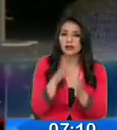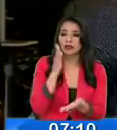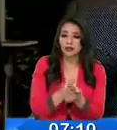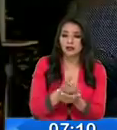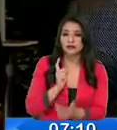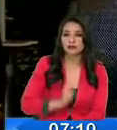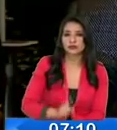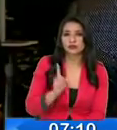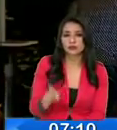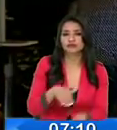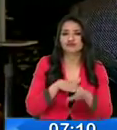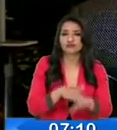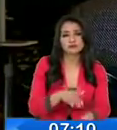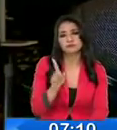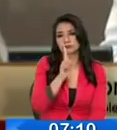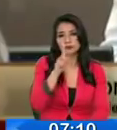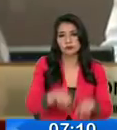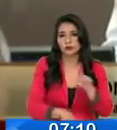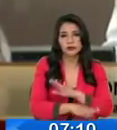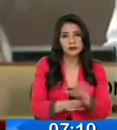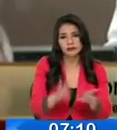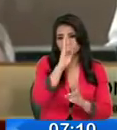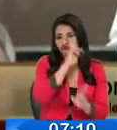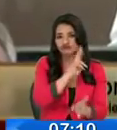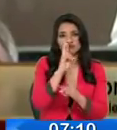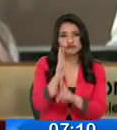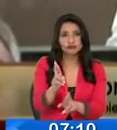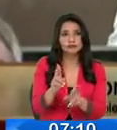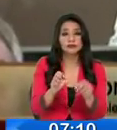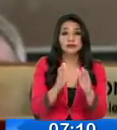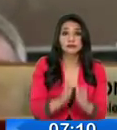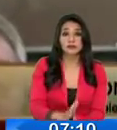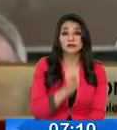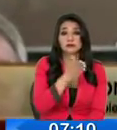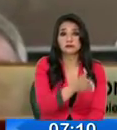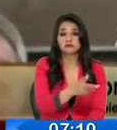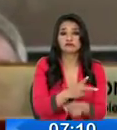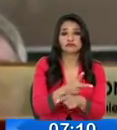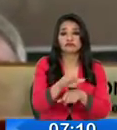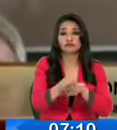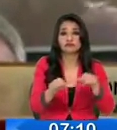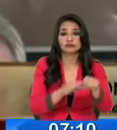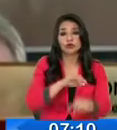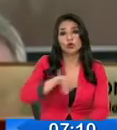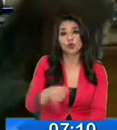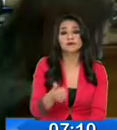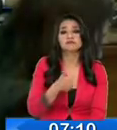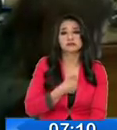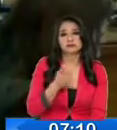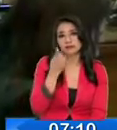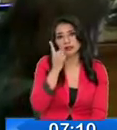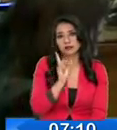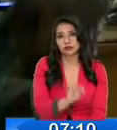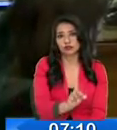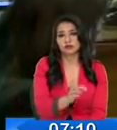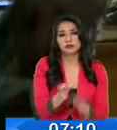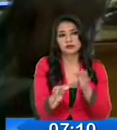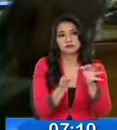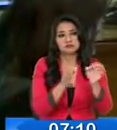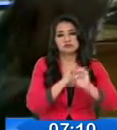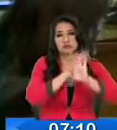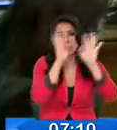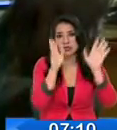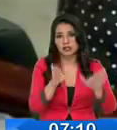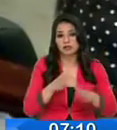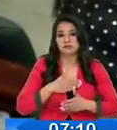decisión, que a mi modo de ver es arbitraje. Los legisladores correístas comparecerán ante el CAL este jueves por decisión propia, para así poder aclarar su situación.